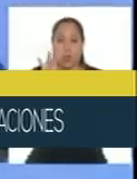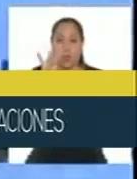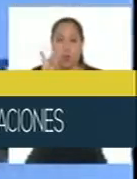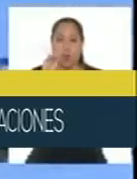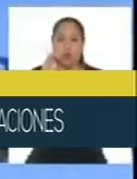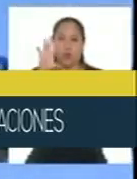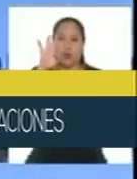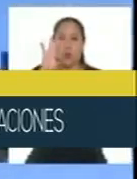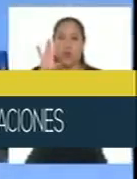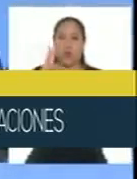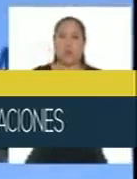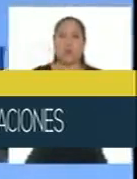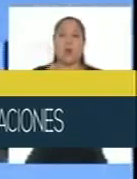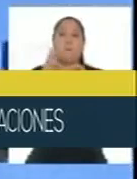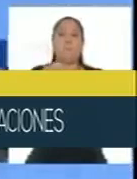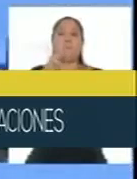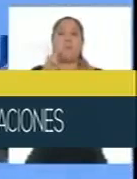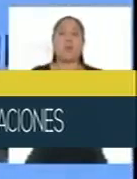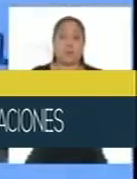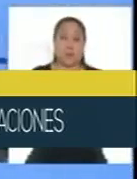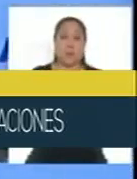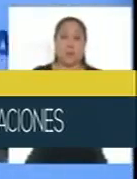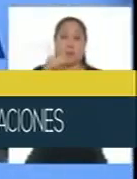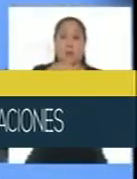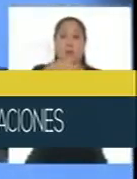11.897, mesas de sufragio,